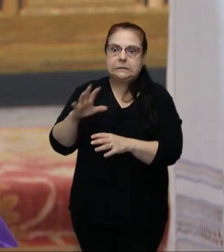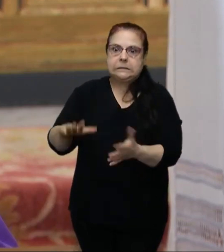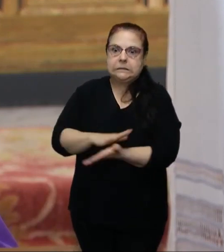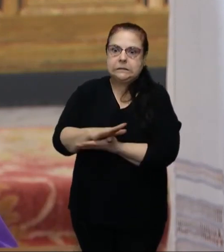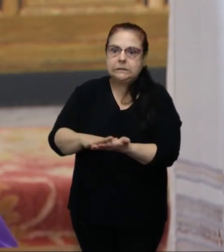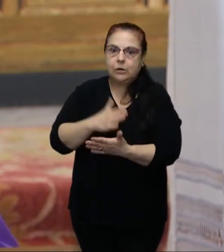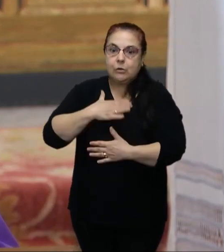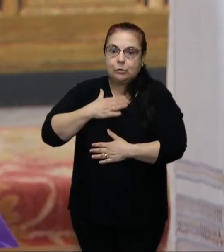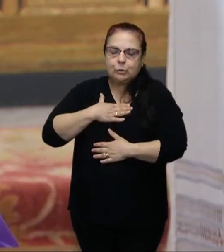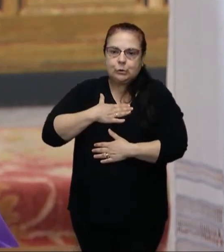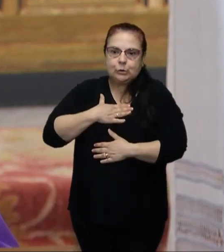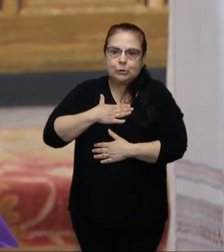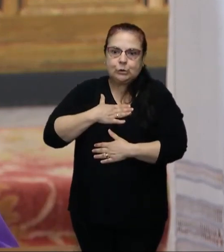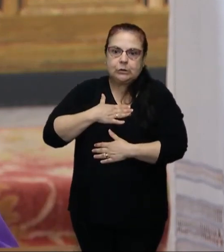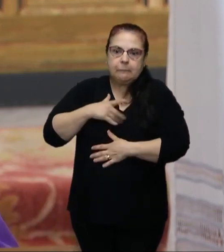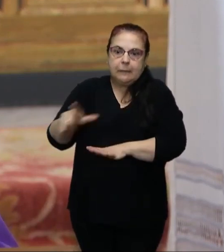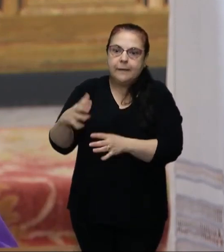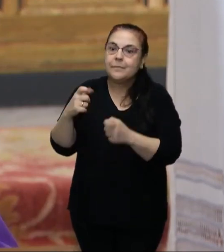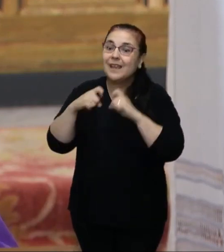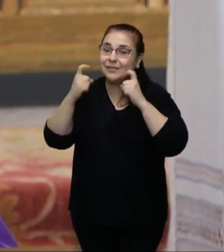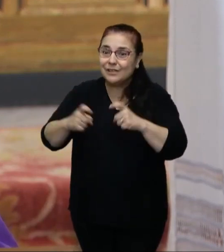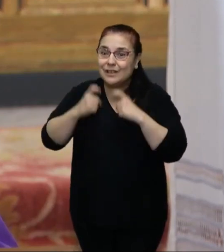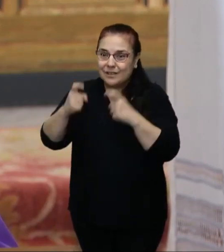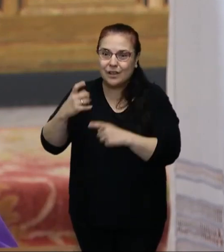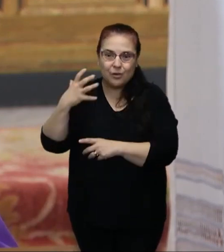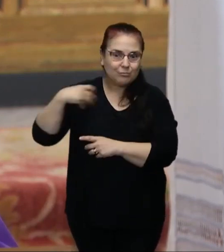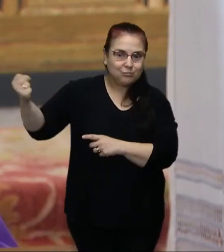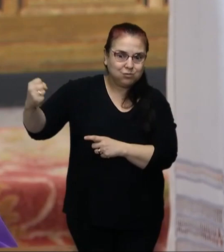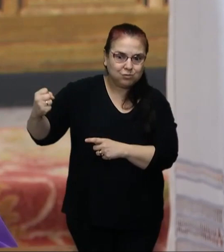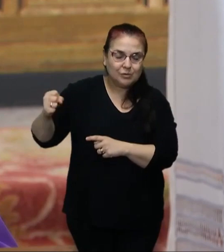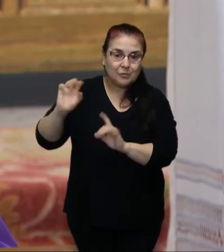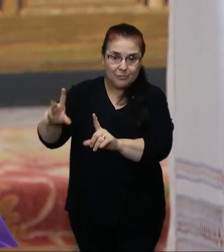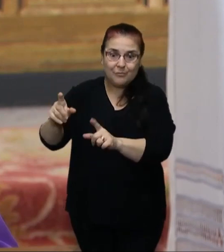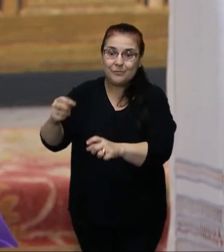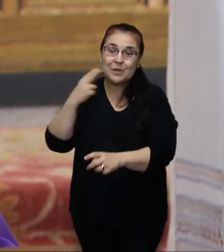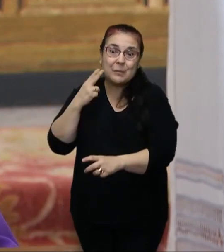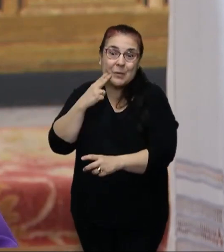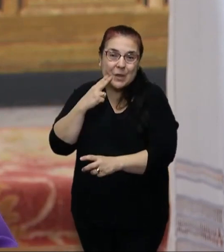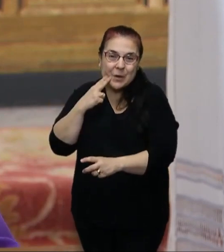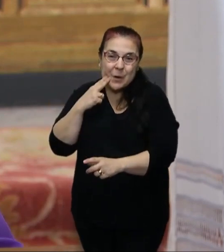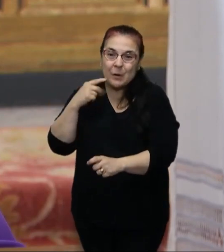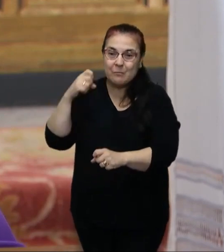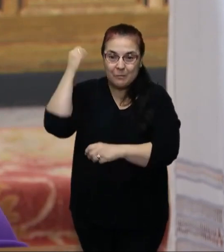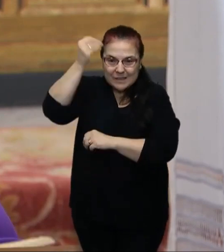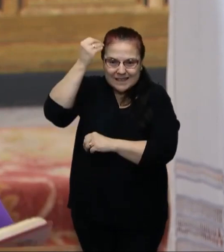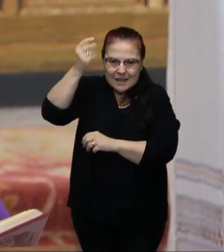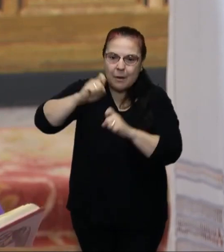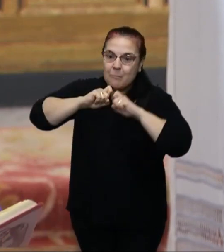aunque intentaban echarle mano, temieron a la gente que lo tenía por profeta.